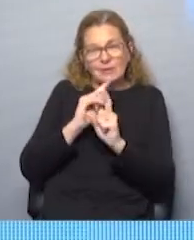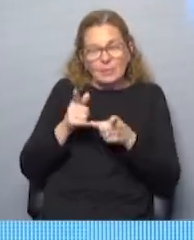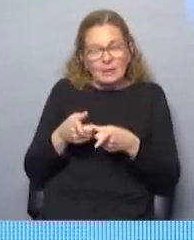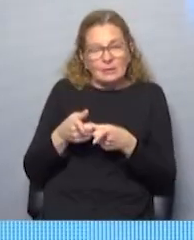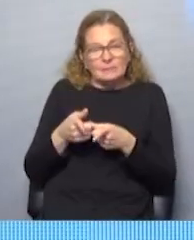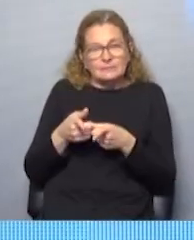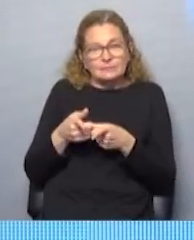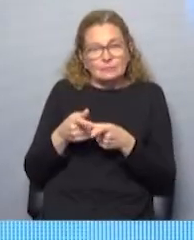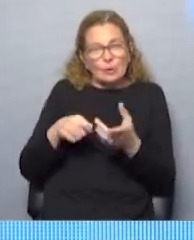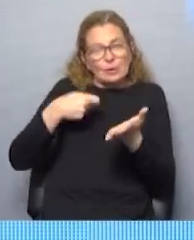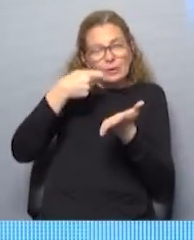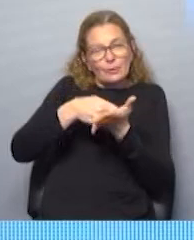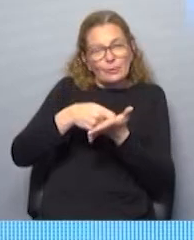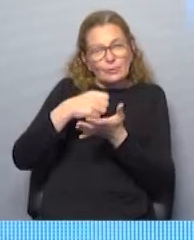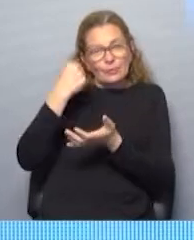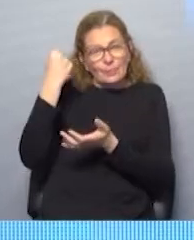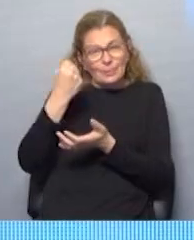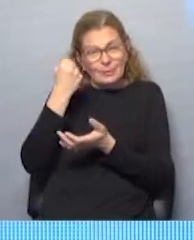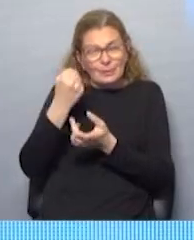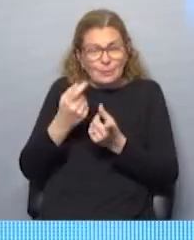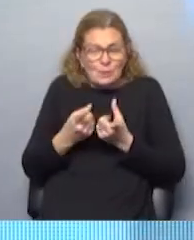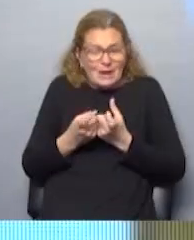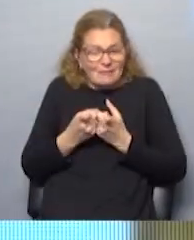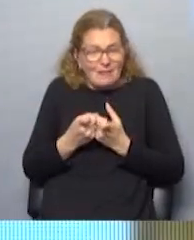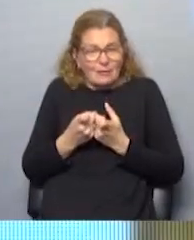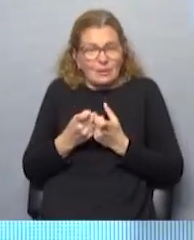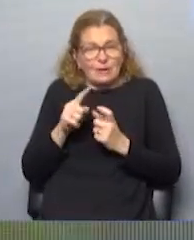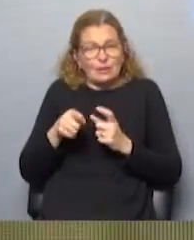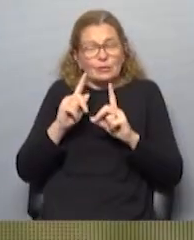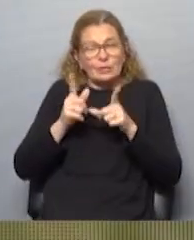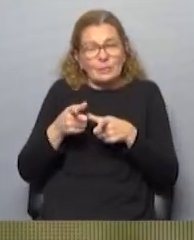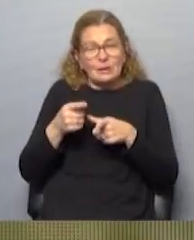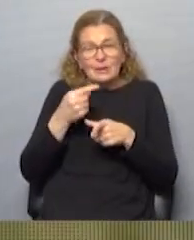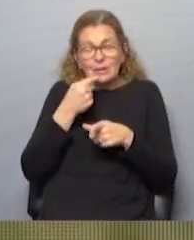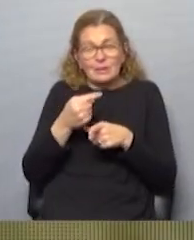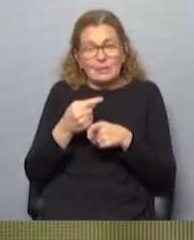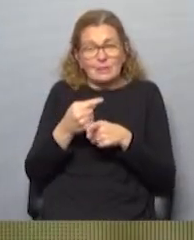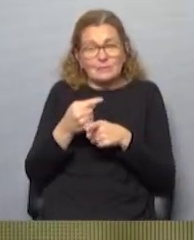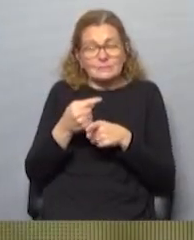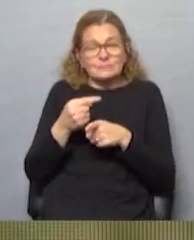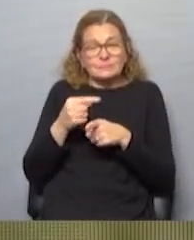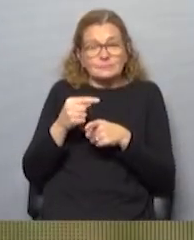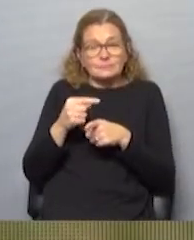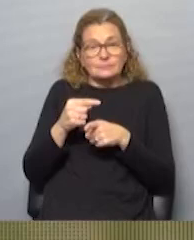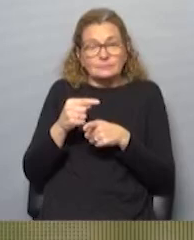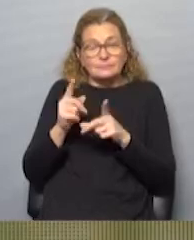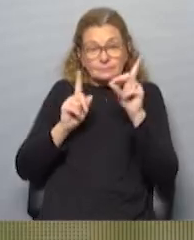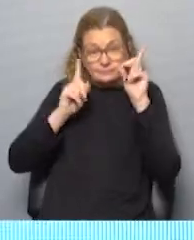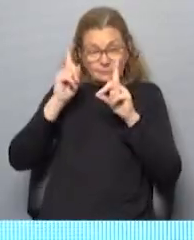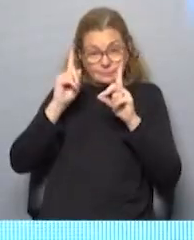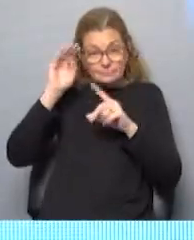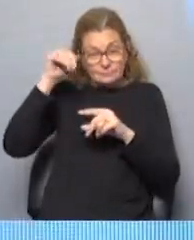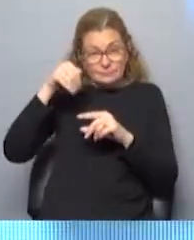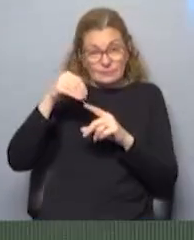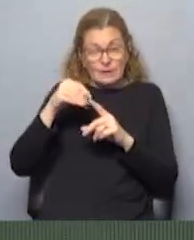los recursos son imprescindibles y en esto también capaz que hay que mencionar este a la universidad de la república